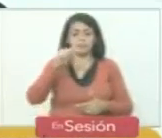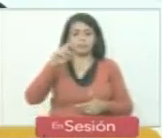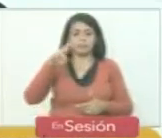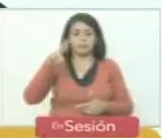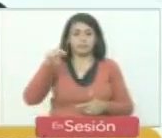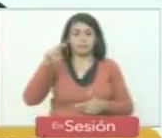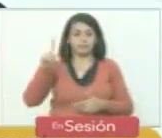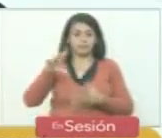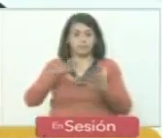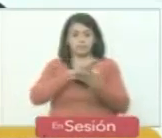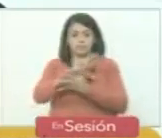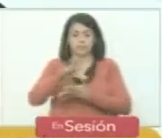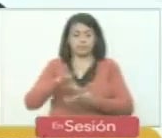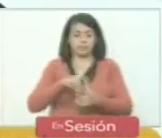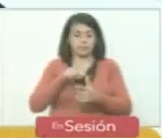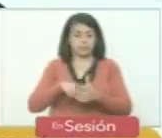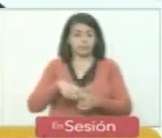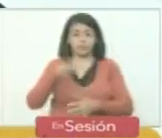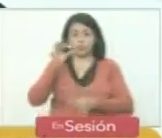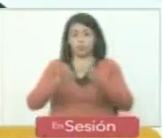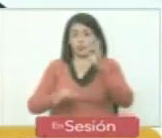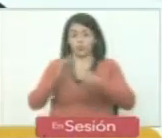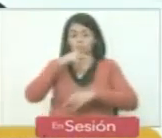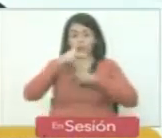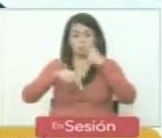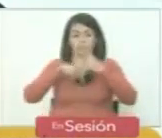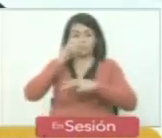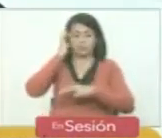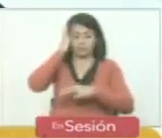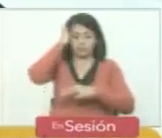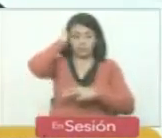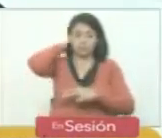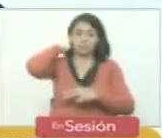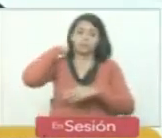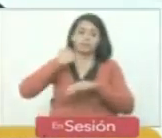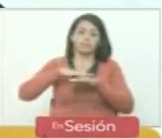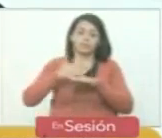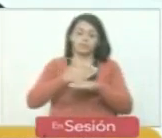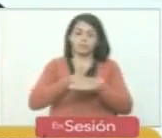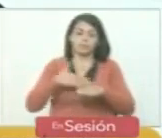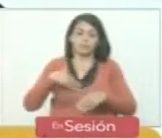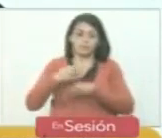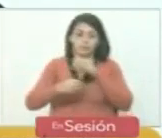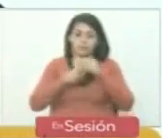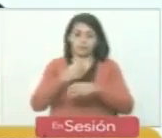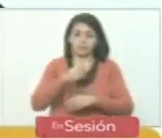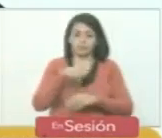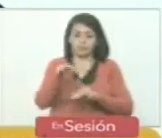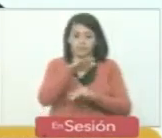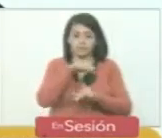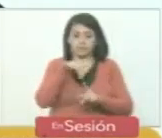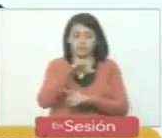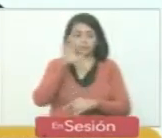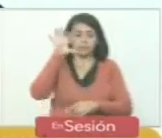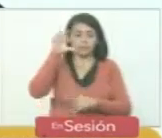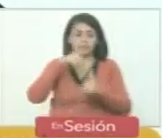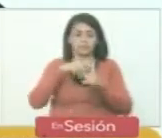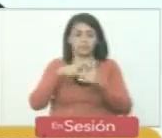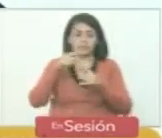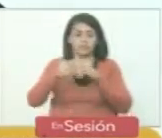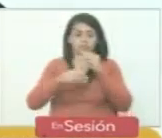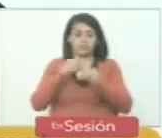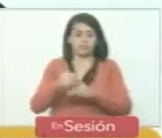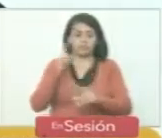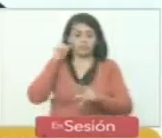un problema de la justicia, sino un problema político, porque quieren seguir criminalizando a esta patria. En